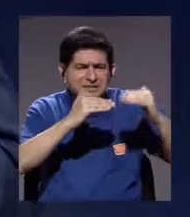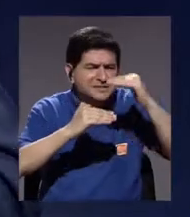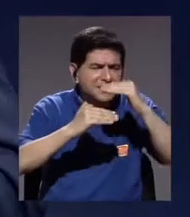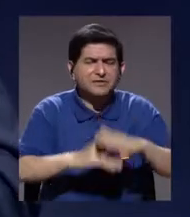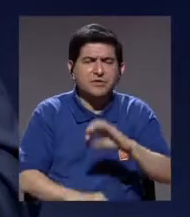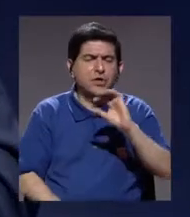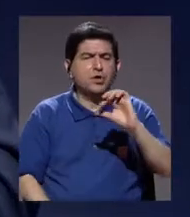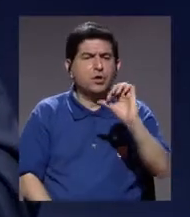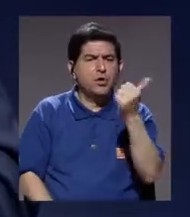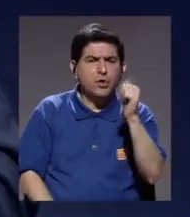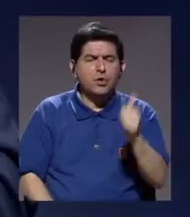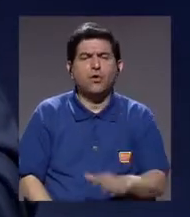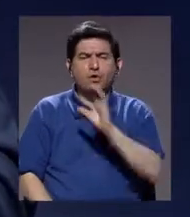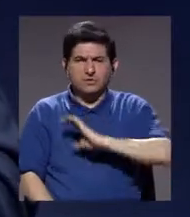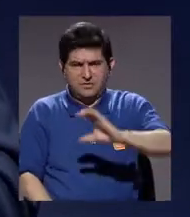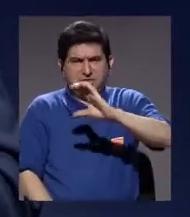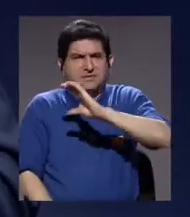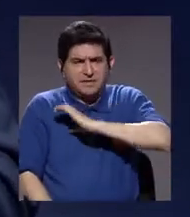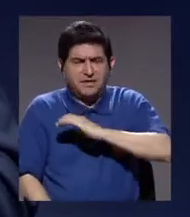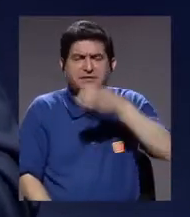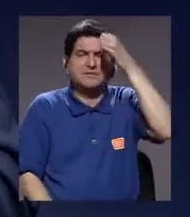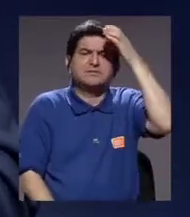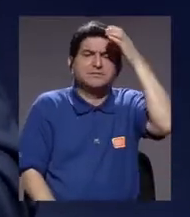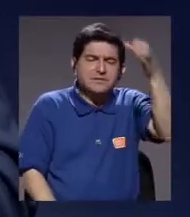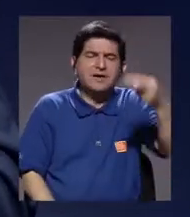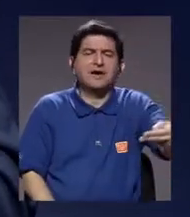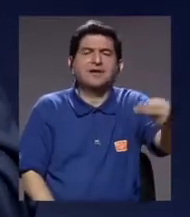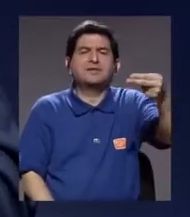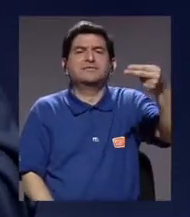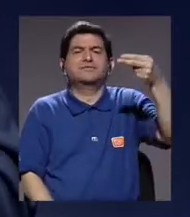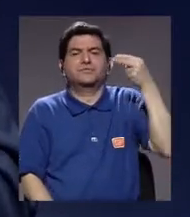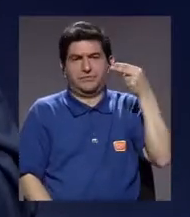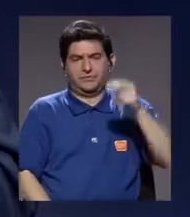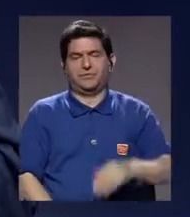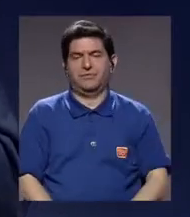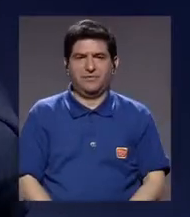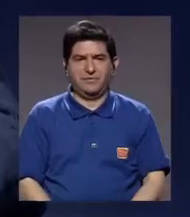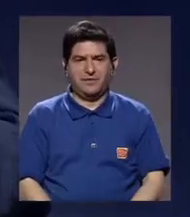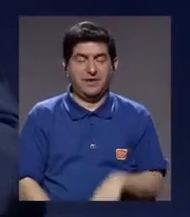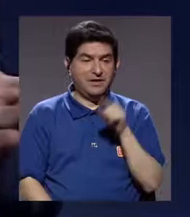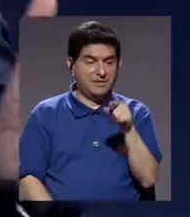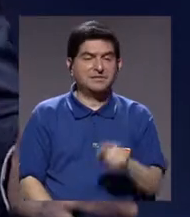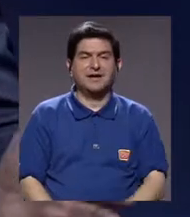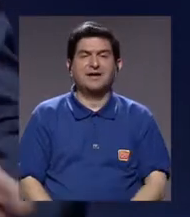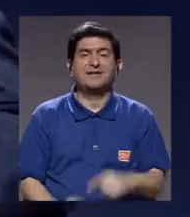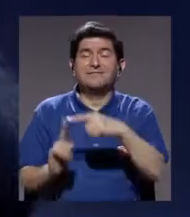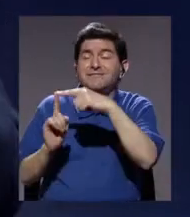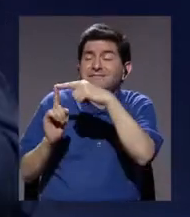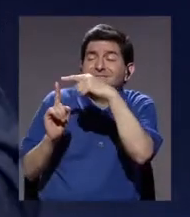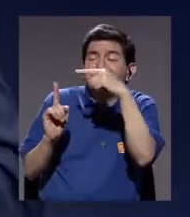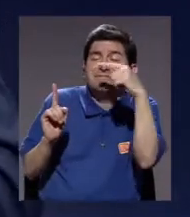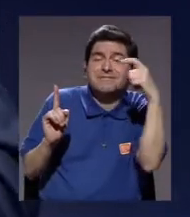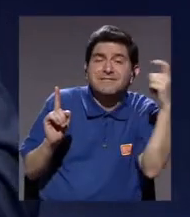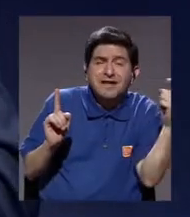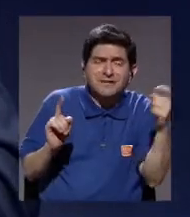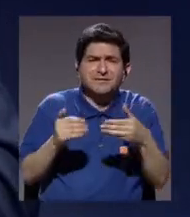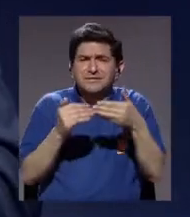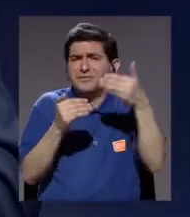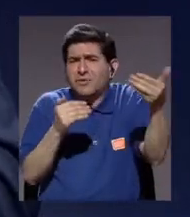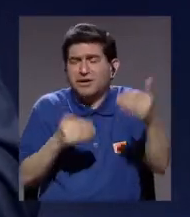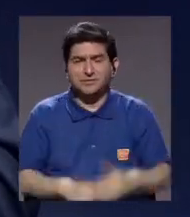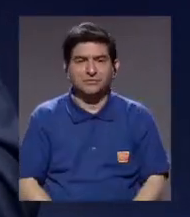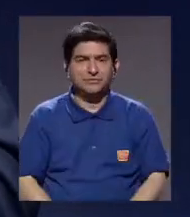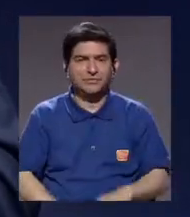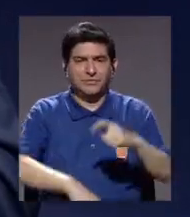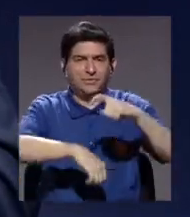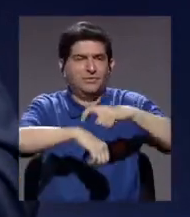otros aspectos culturales, históricos, que vienen de, en